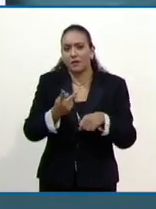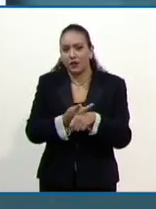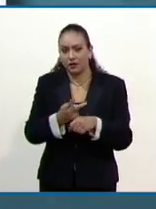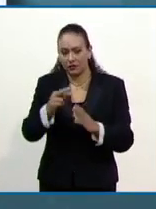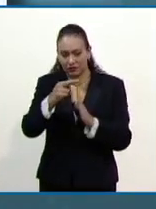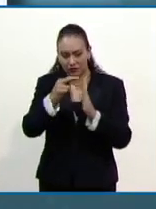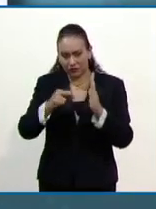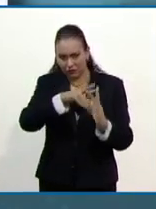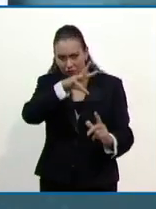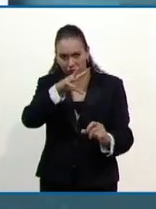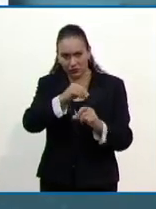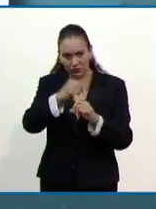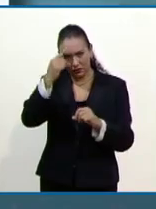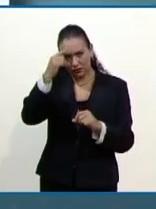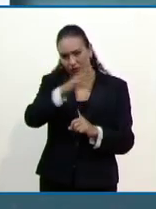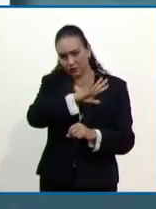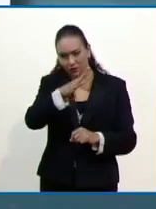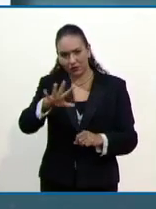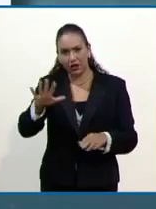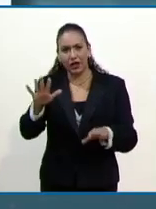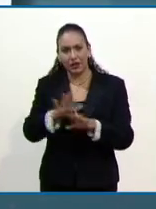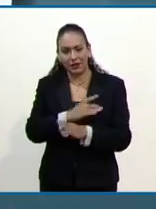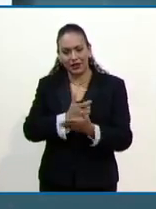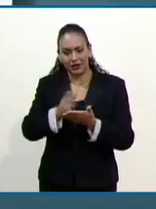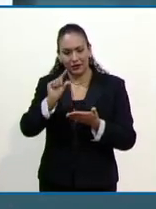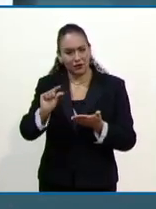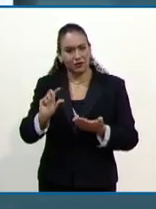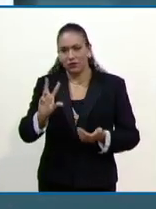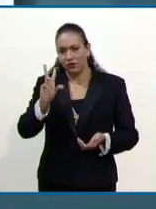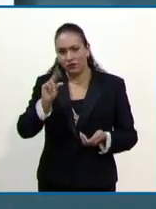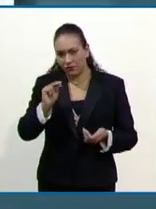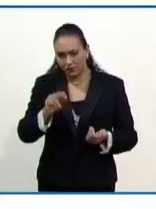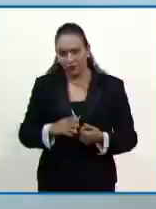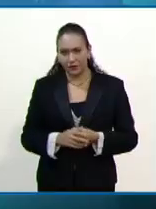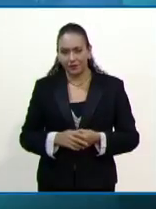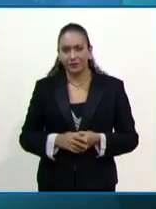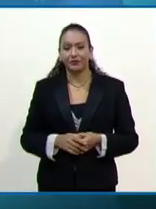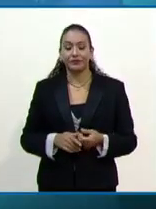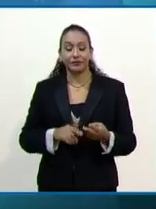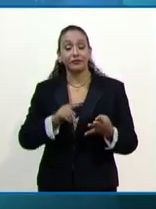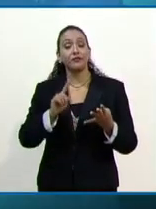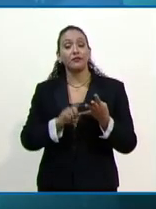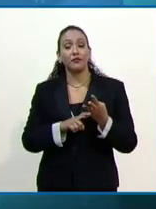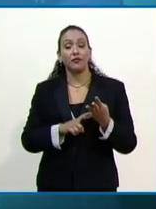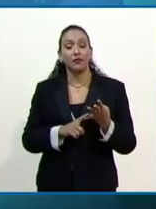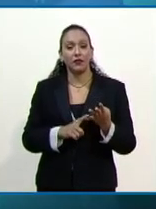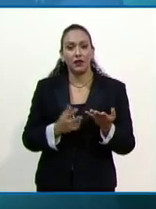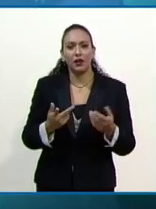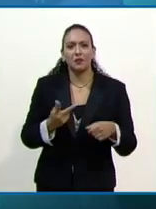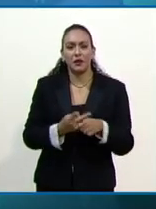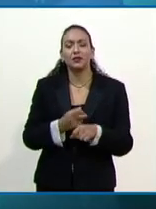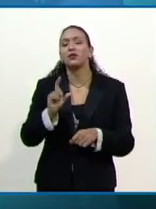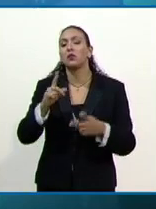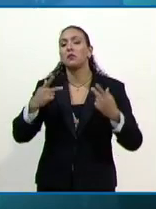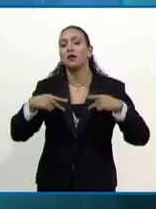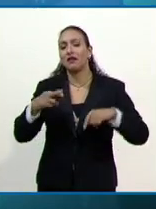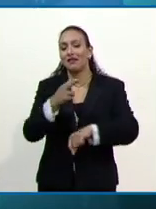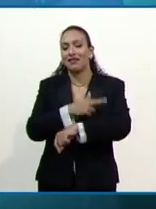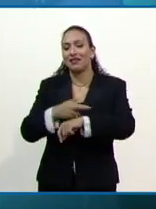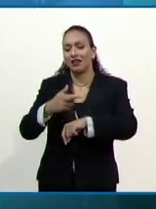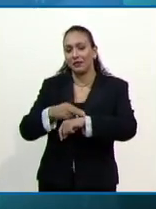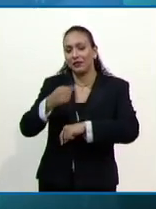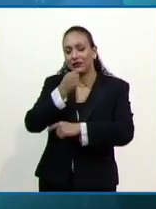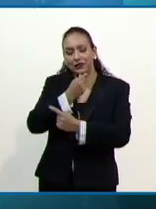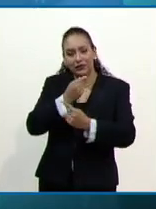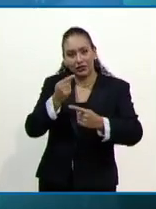regla absoluta de sustituir el salario mínimo por la unidad de medida. Desistimiento del juicio de amparo que involucra a